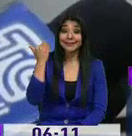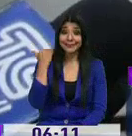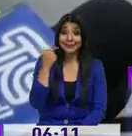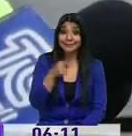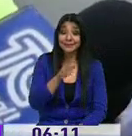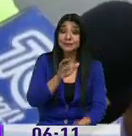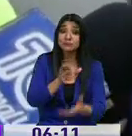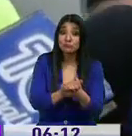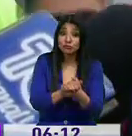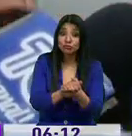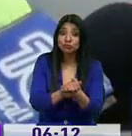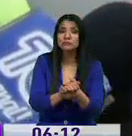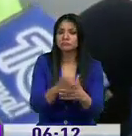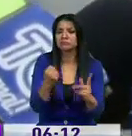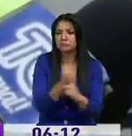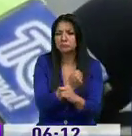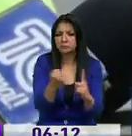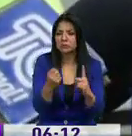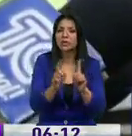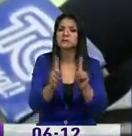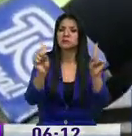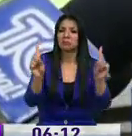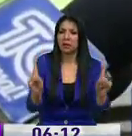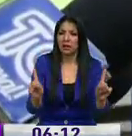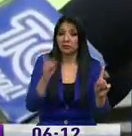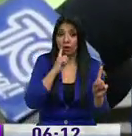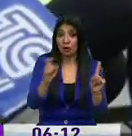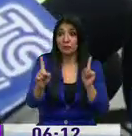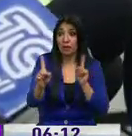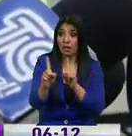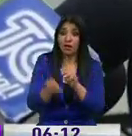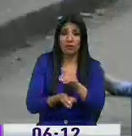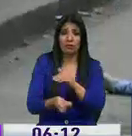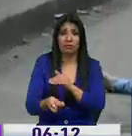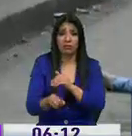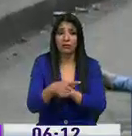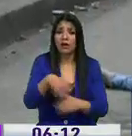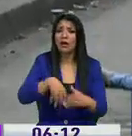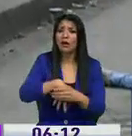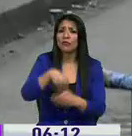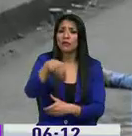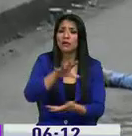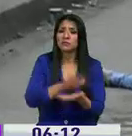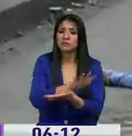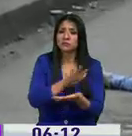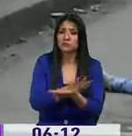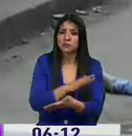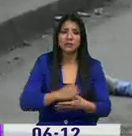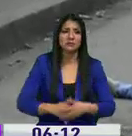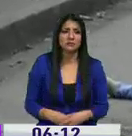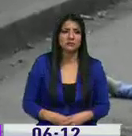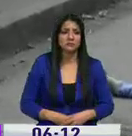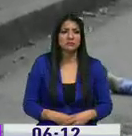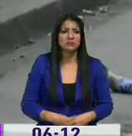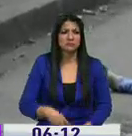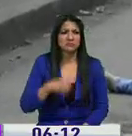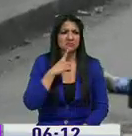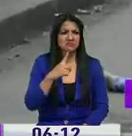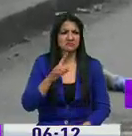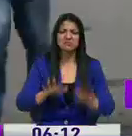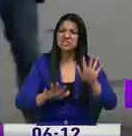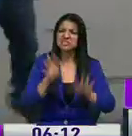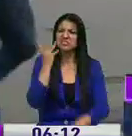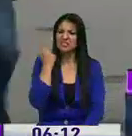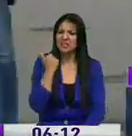con un arma blanca en la unidad educativa supuestamente han tenido 15 días